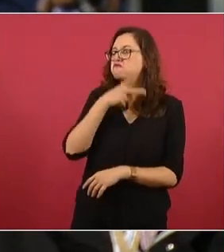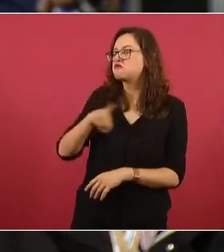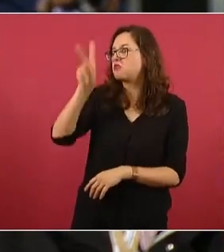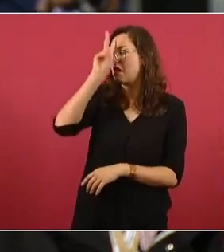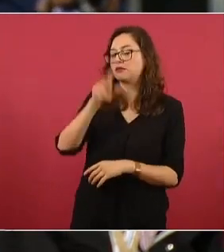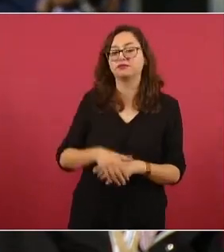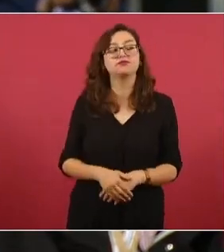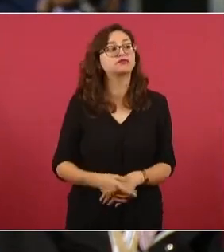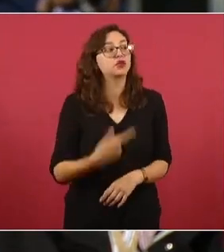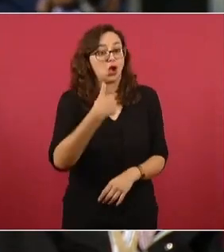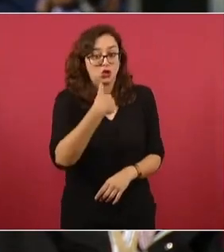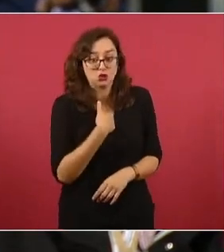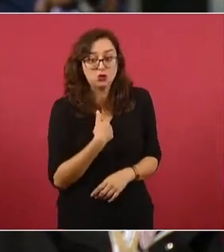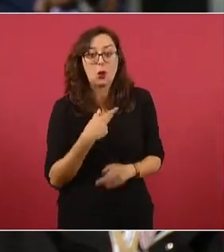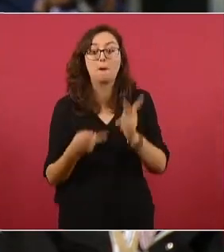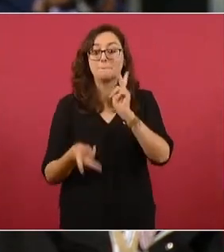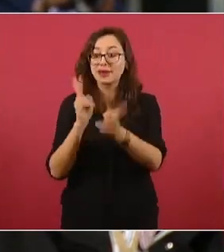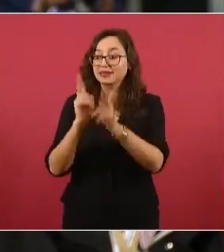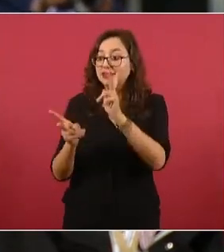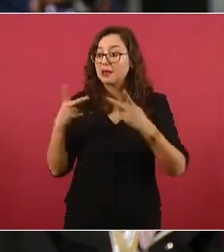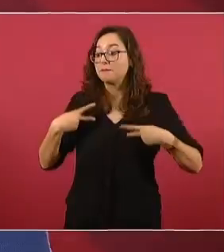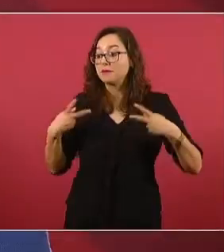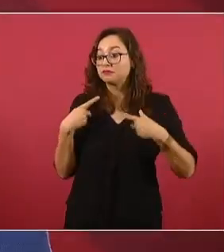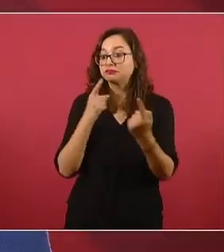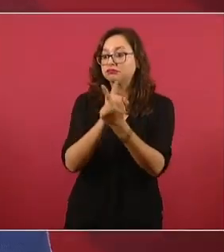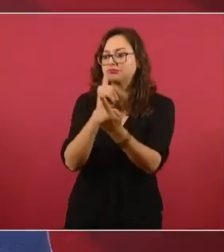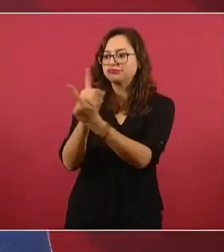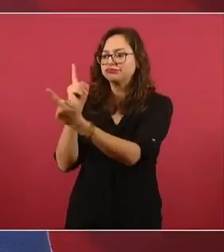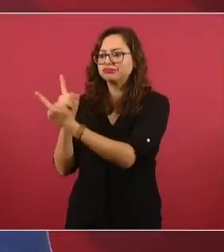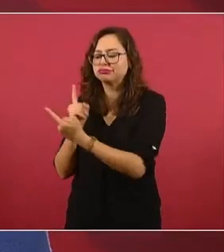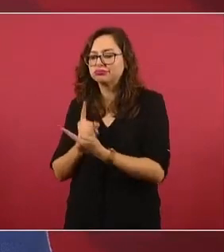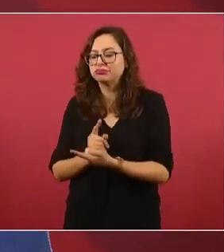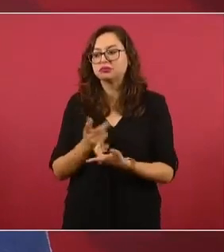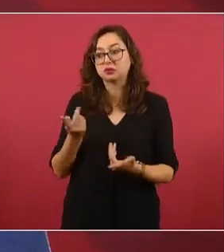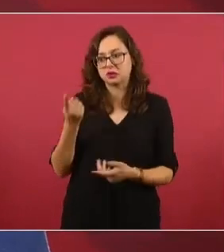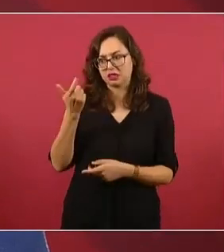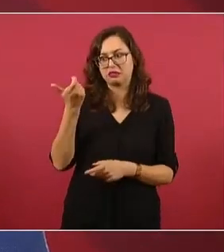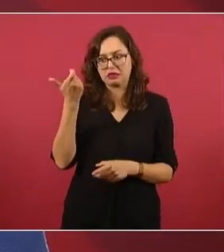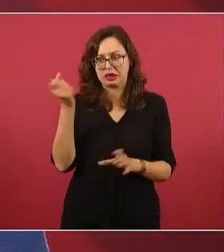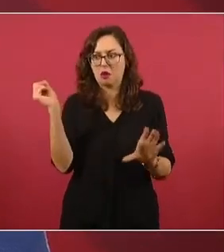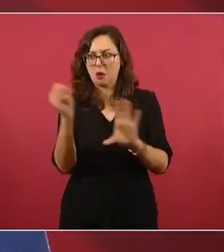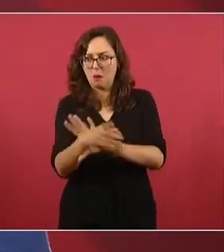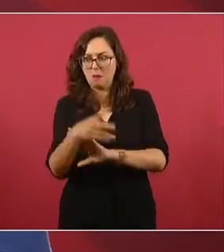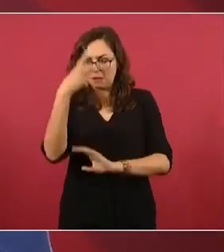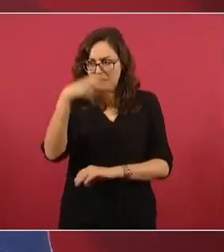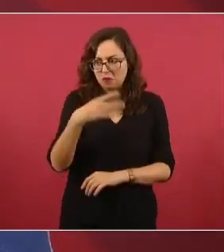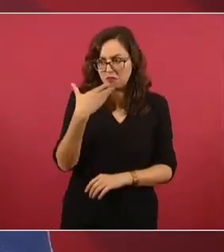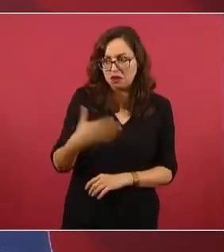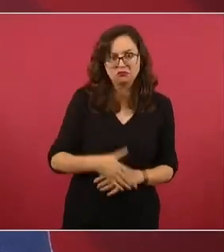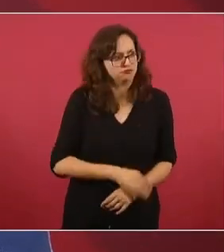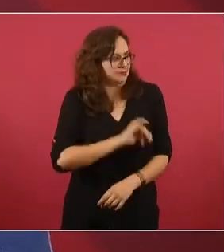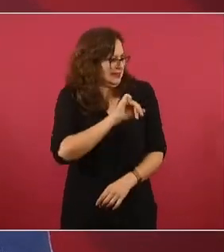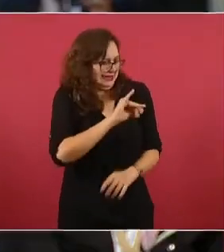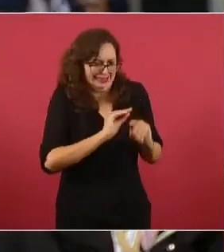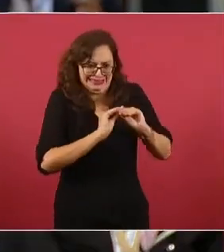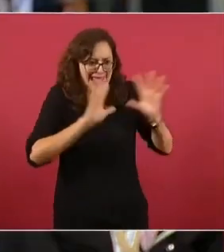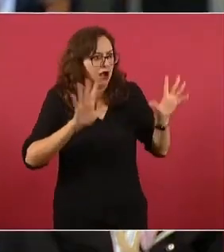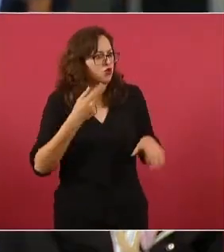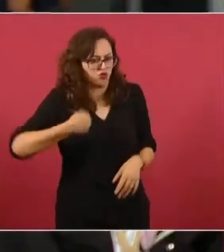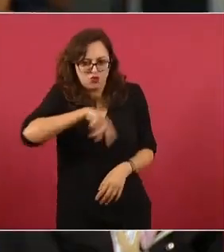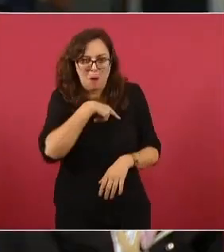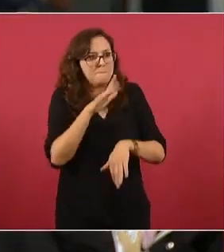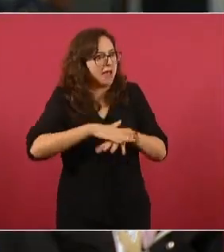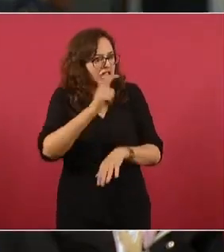enviar ahora sí más remesas porque quieren invertir y porque tienen confianza en la Cuarta Transformación. Con esto